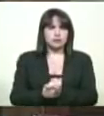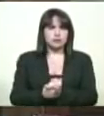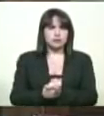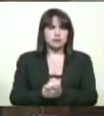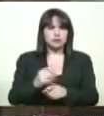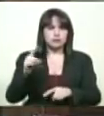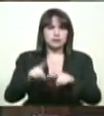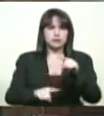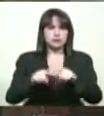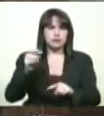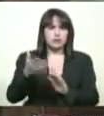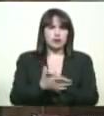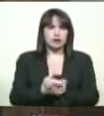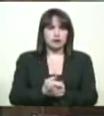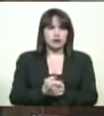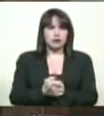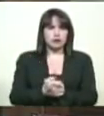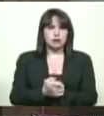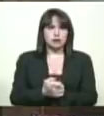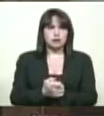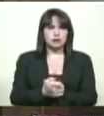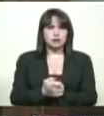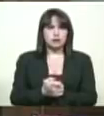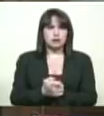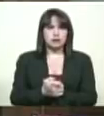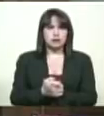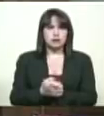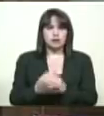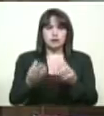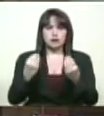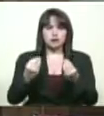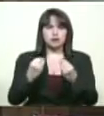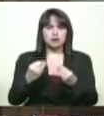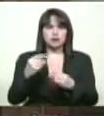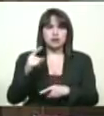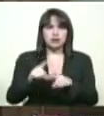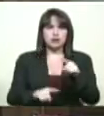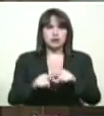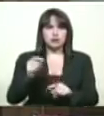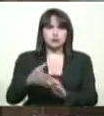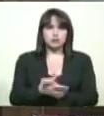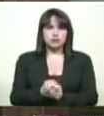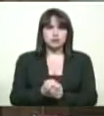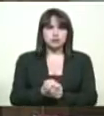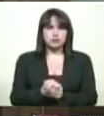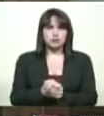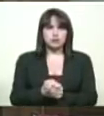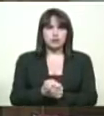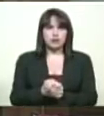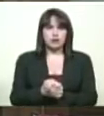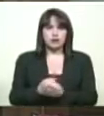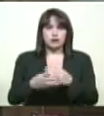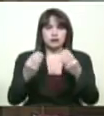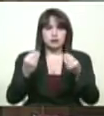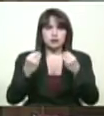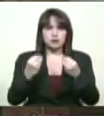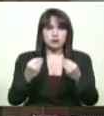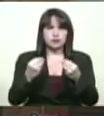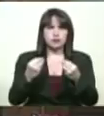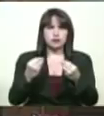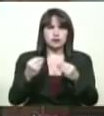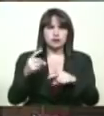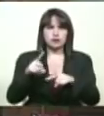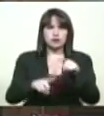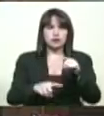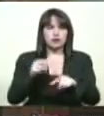este nuevo sistema de mando de dirección de liderazgo de comunicación el poder para